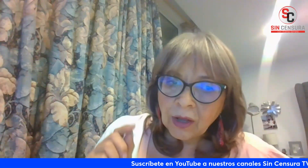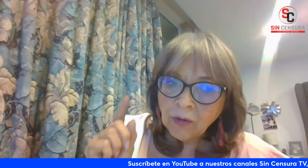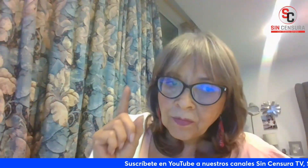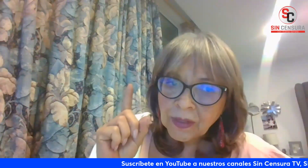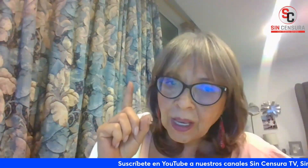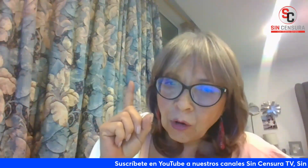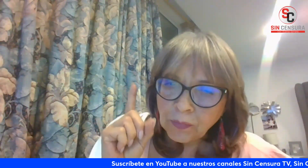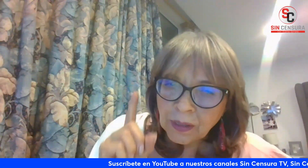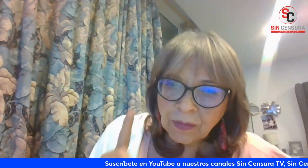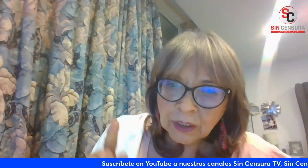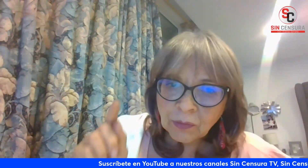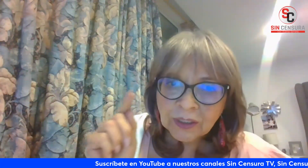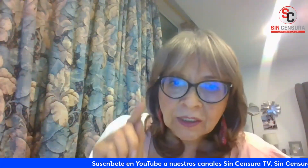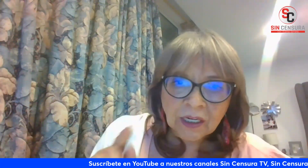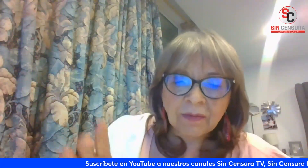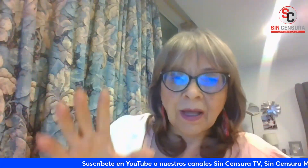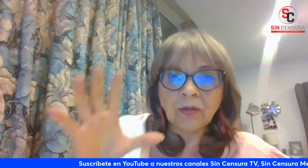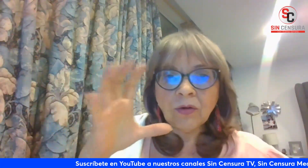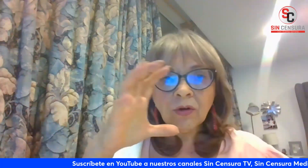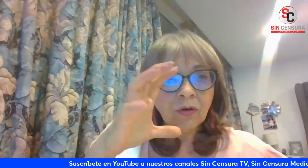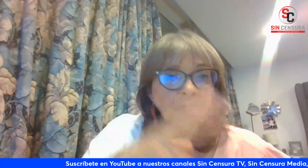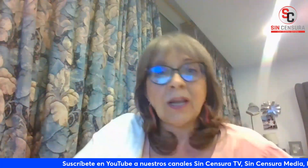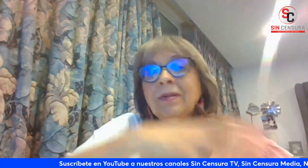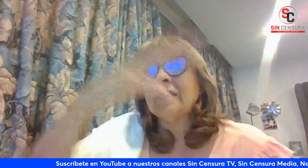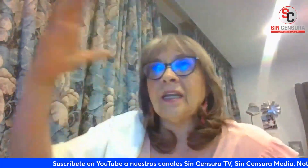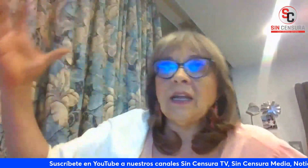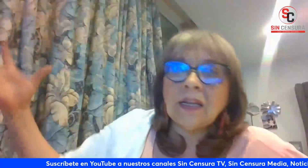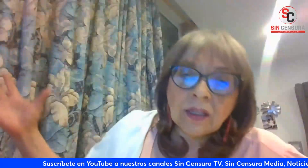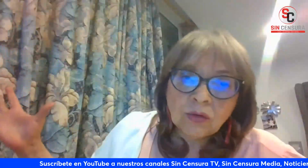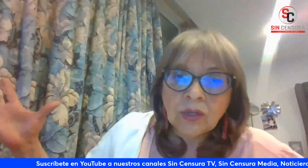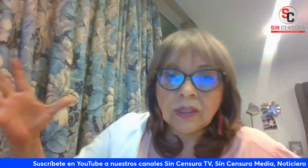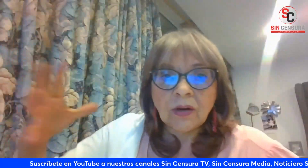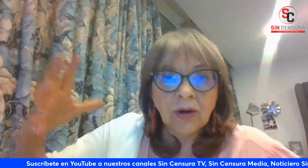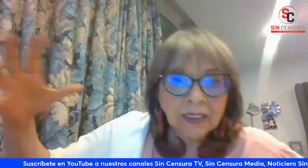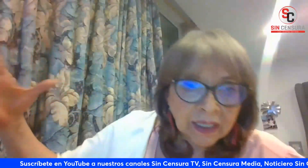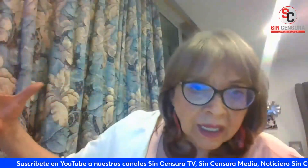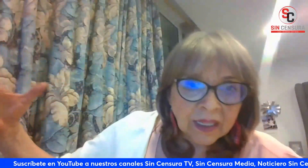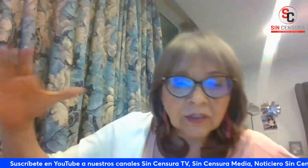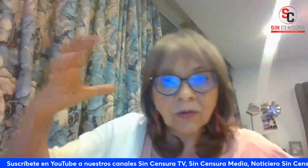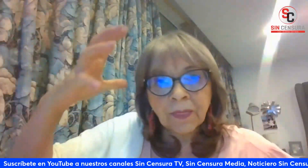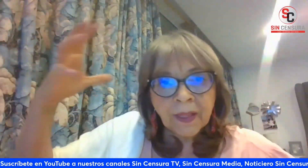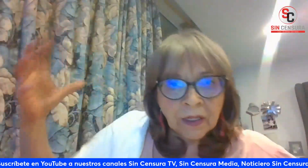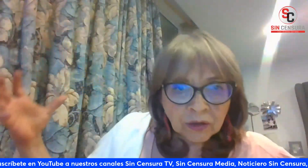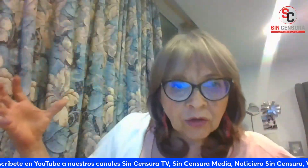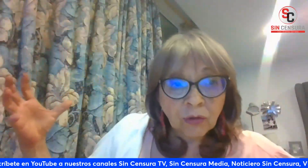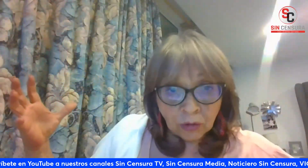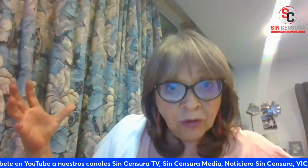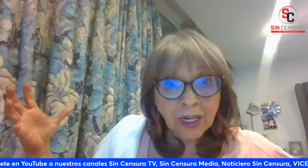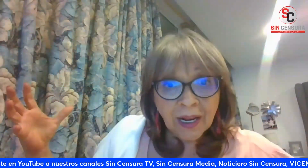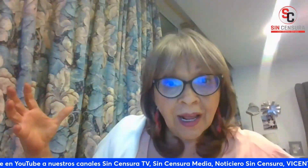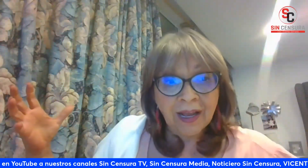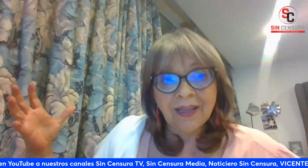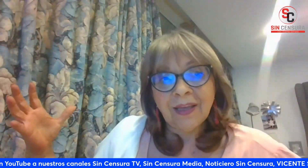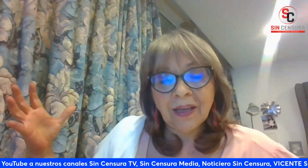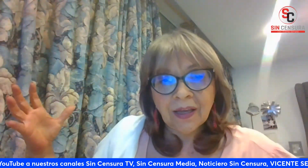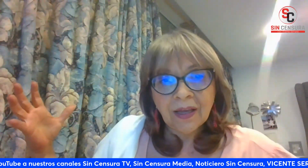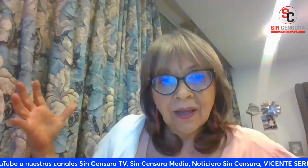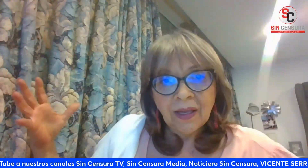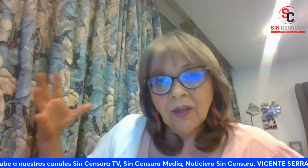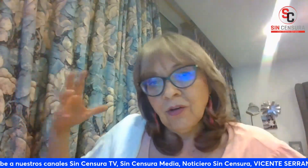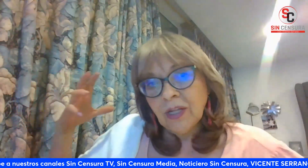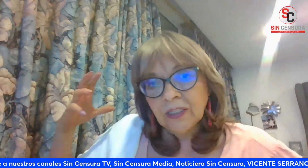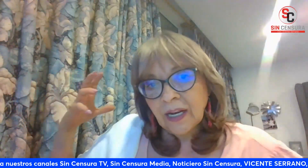porque yo creo que el optimismo exacerbado o tal vez creer que Twitter o las redes cuando uno sale a la